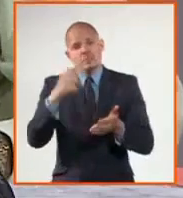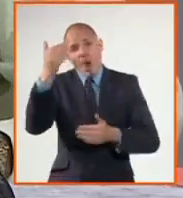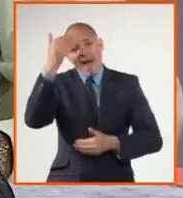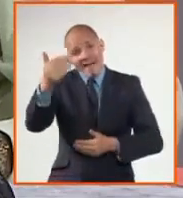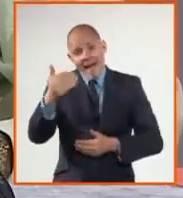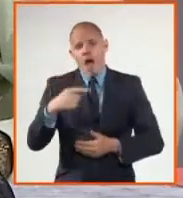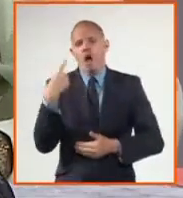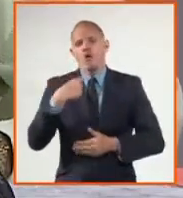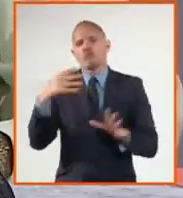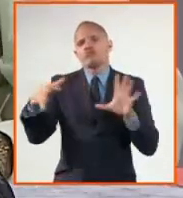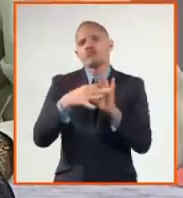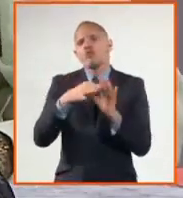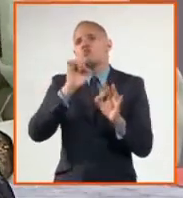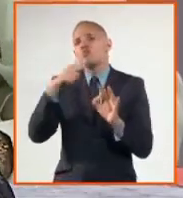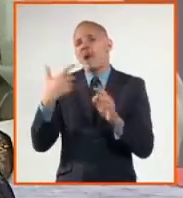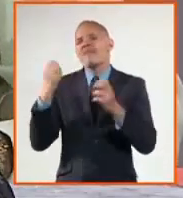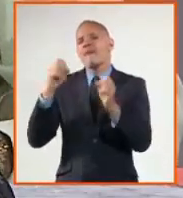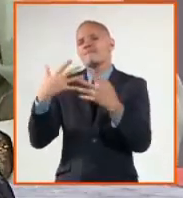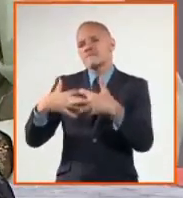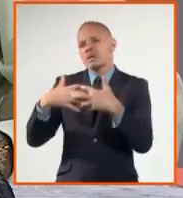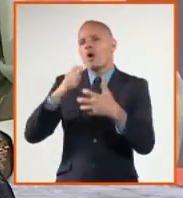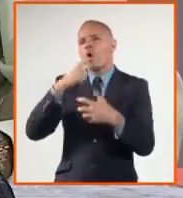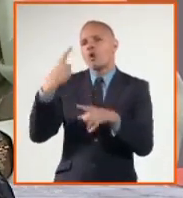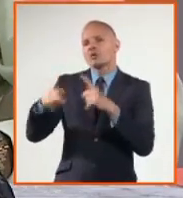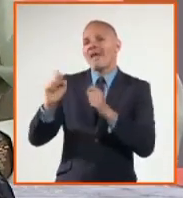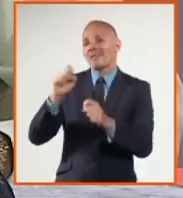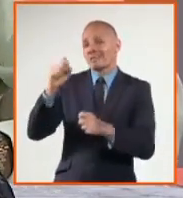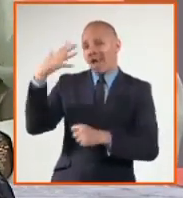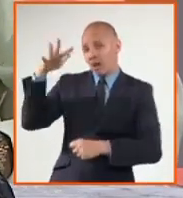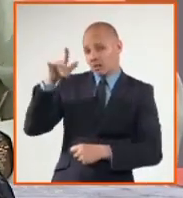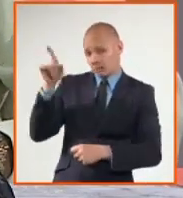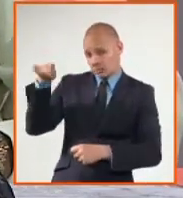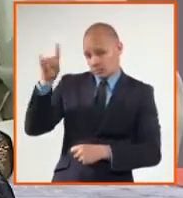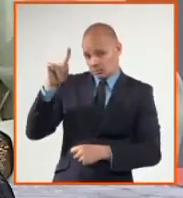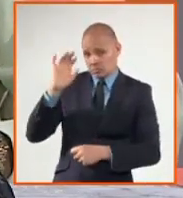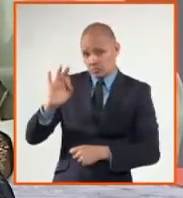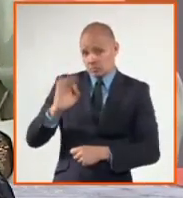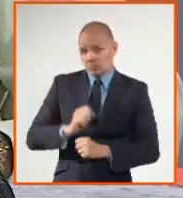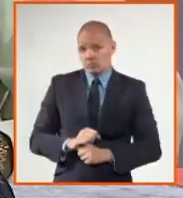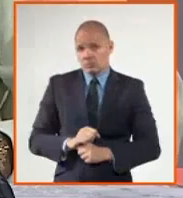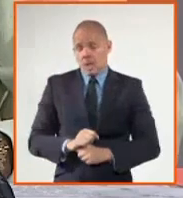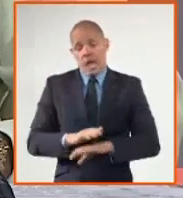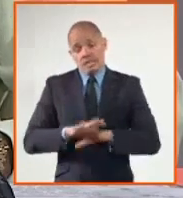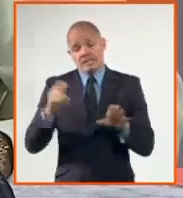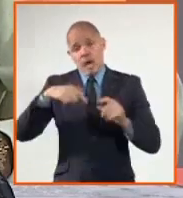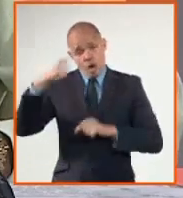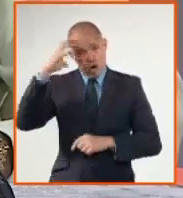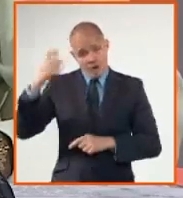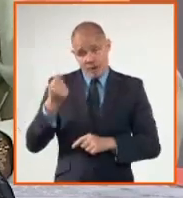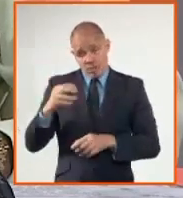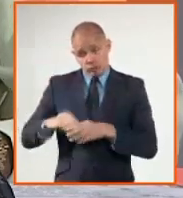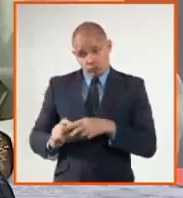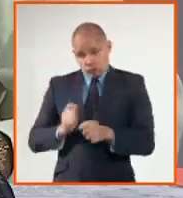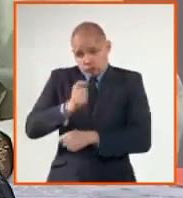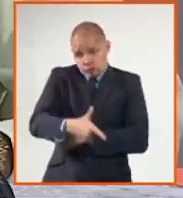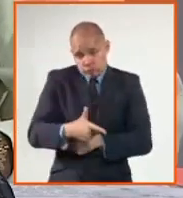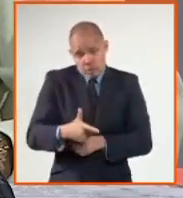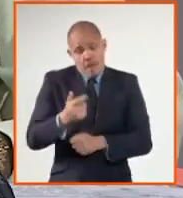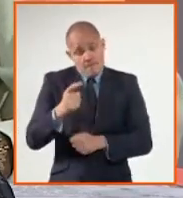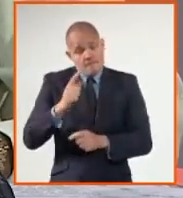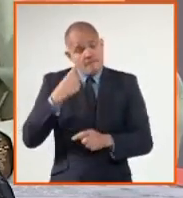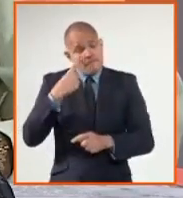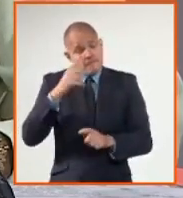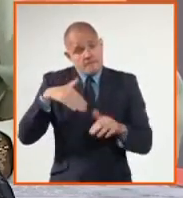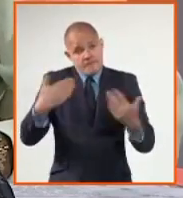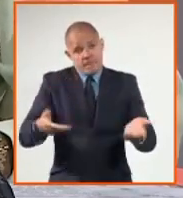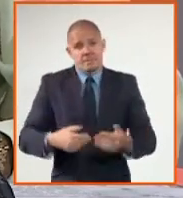recursos que también está poniendo nuestro país para poder ejecutar esta estas nuevas y recuperar el sistema y tener nuevas capacidades